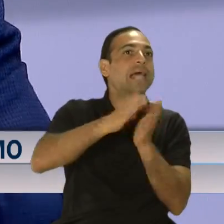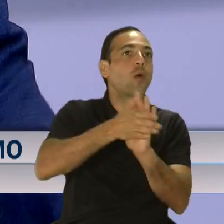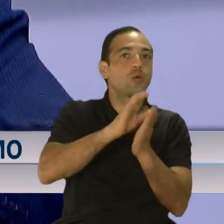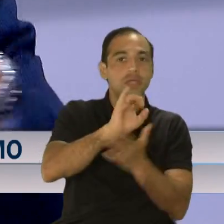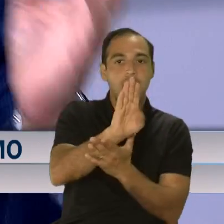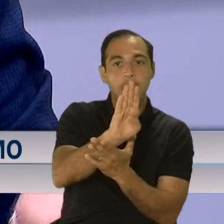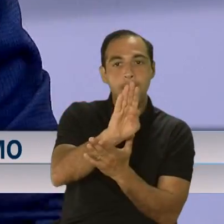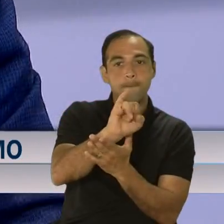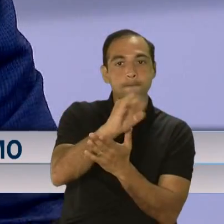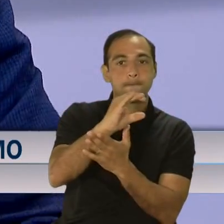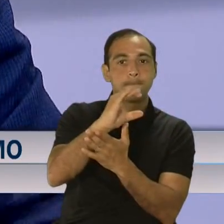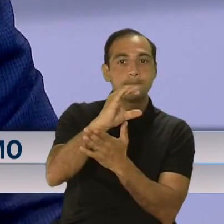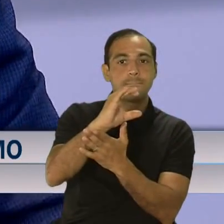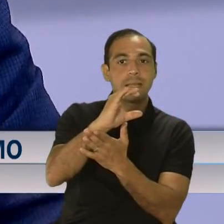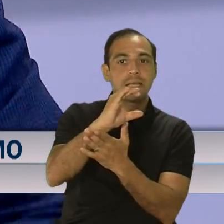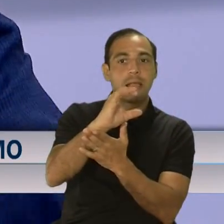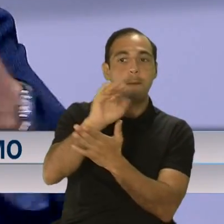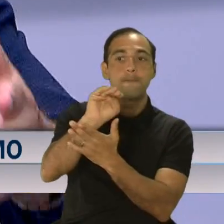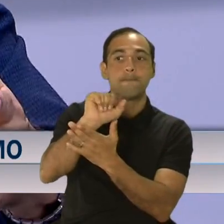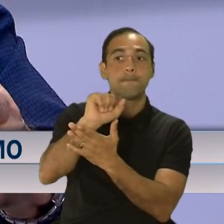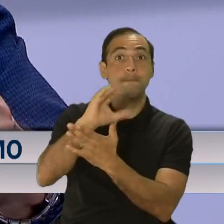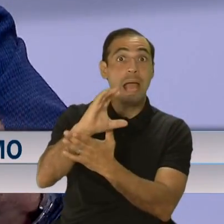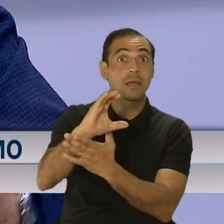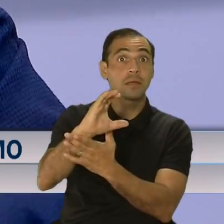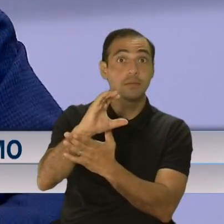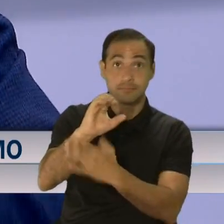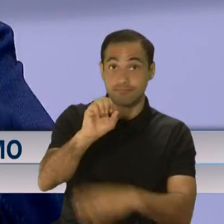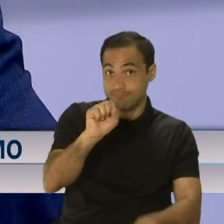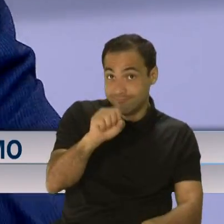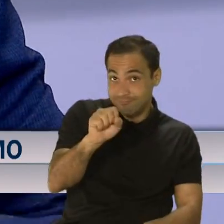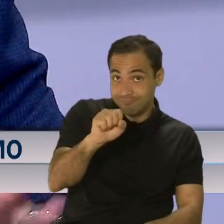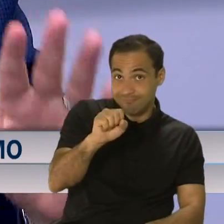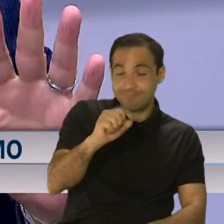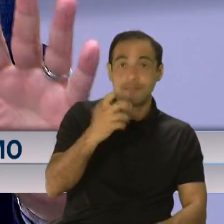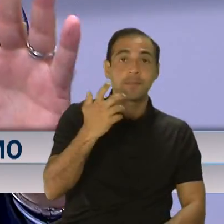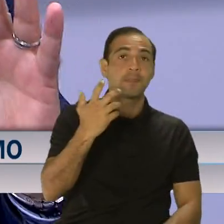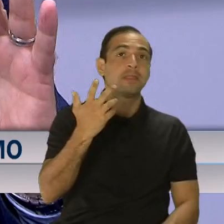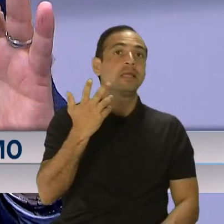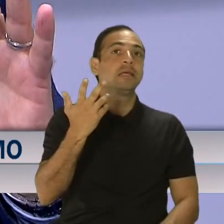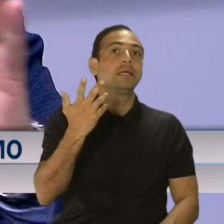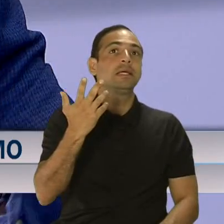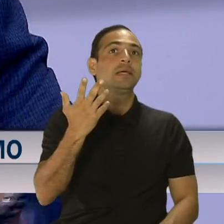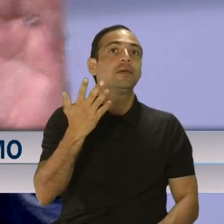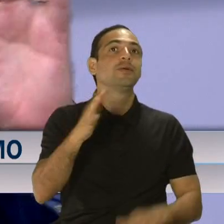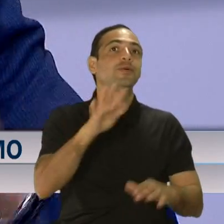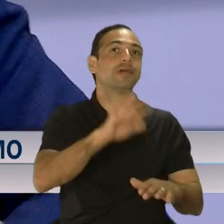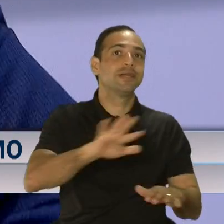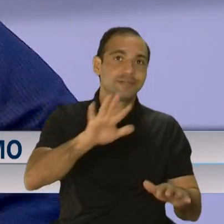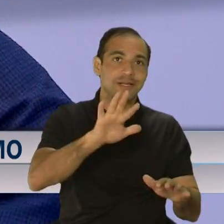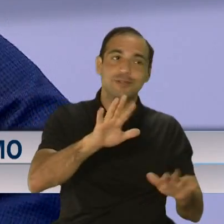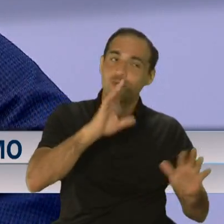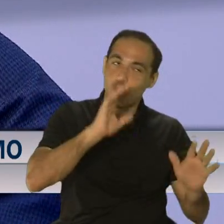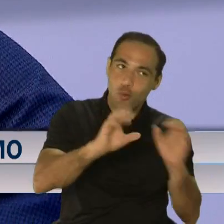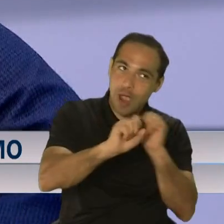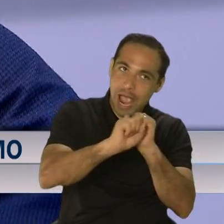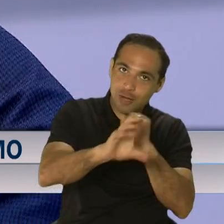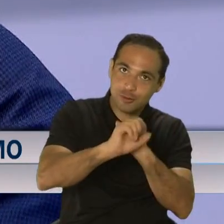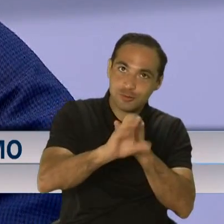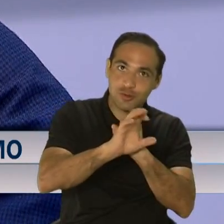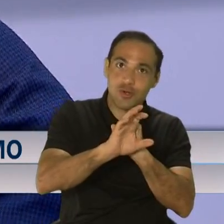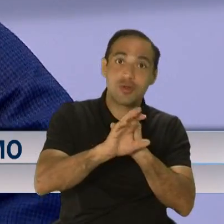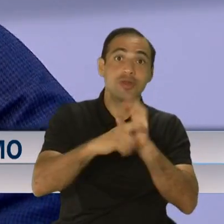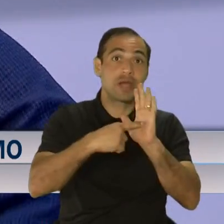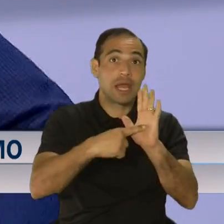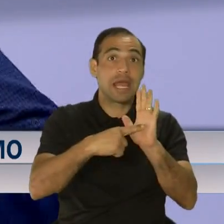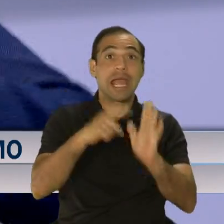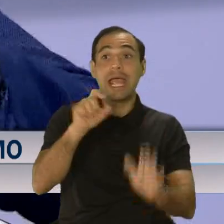la preparación en todas partes del mundo. Y sí, en varias partes de Estados Unidos, aunque da que decir que supuestamente estos anuncios, el Big Mac más caro es